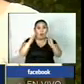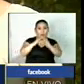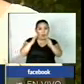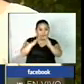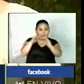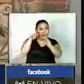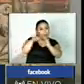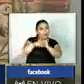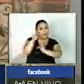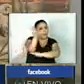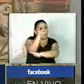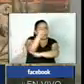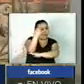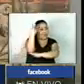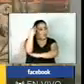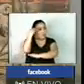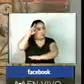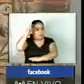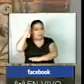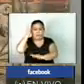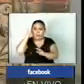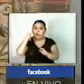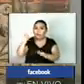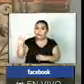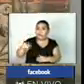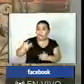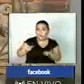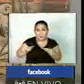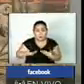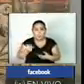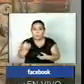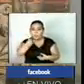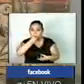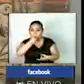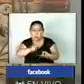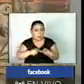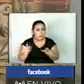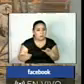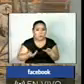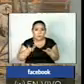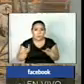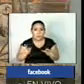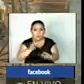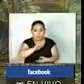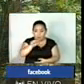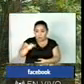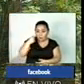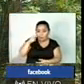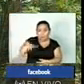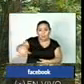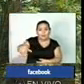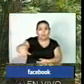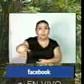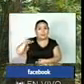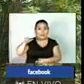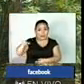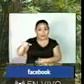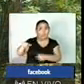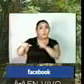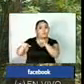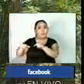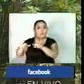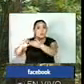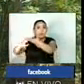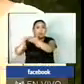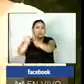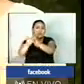señal de que la gente necesita que ya no tiene alimentos que ya no tiene víveres y venir a esta zona también porque es una de las de los